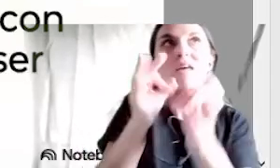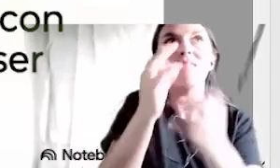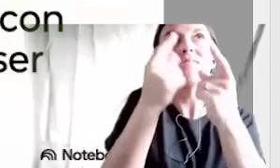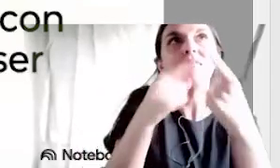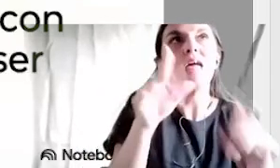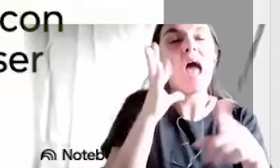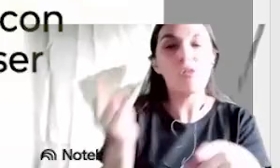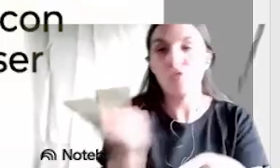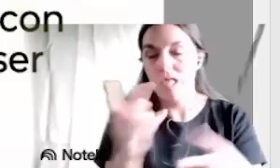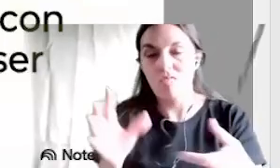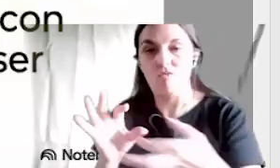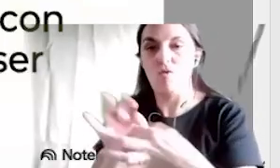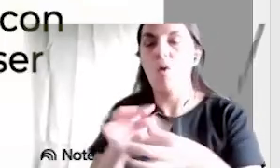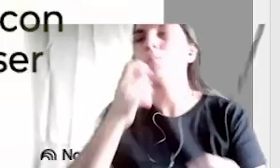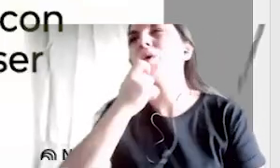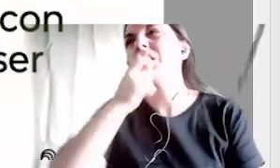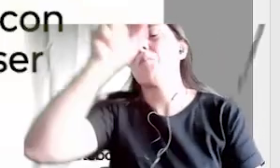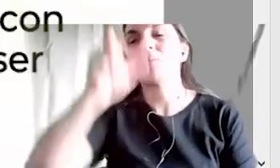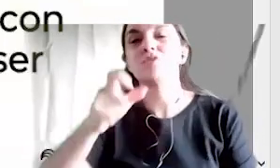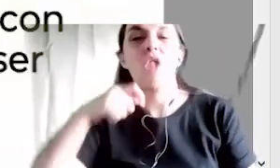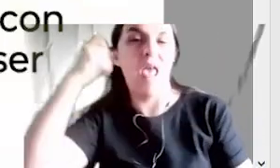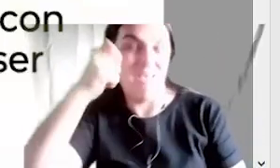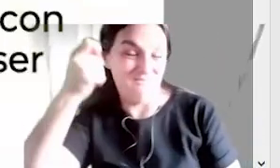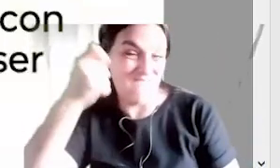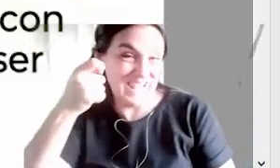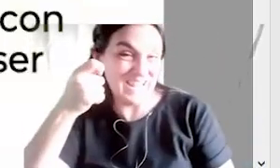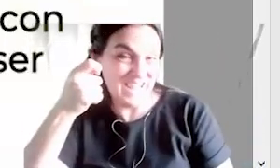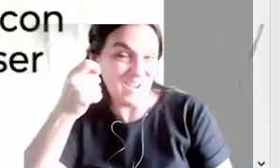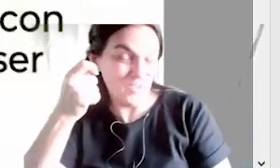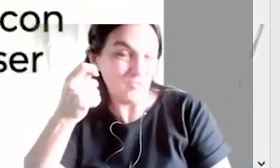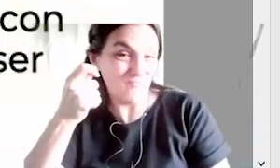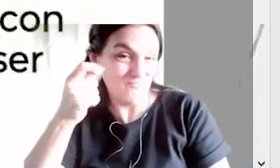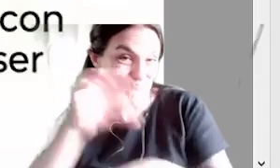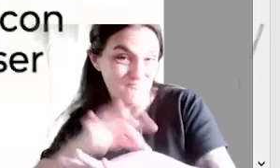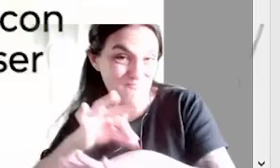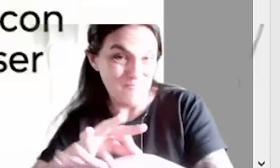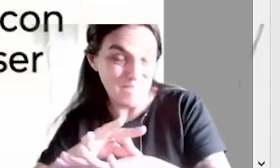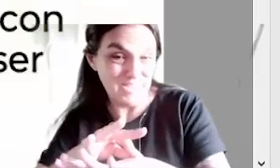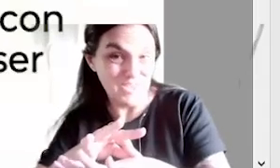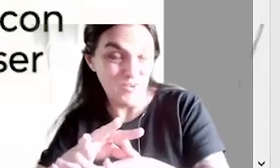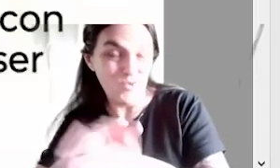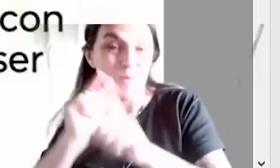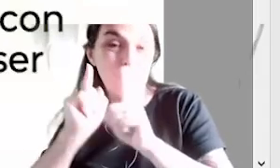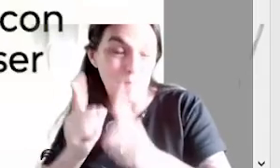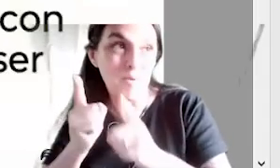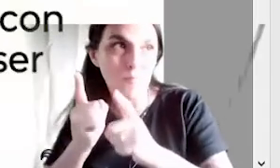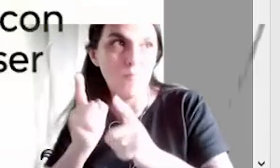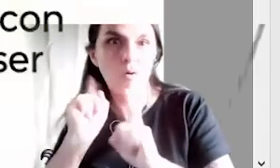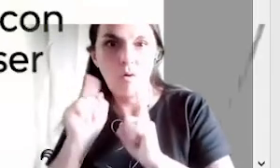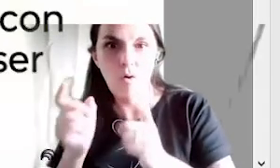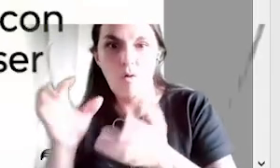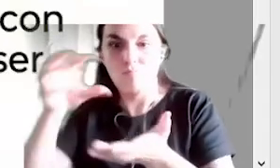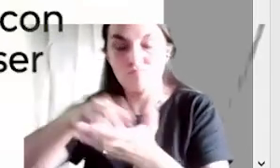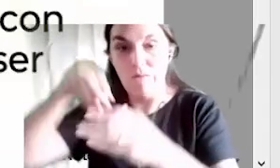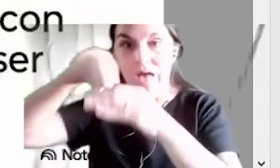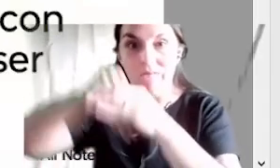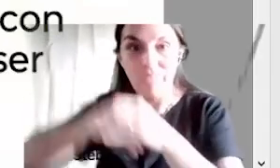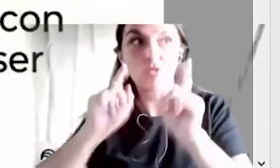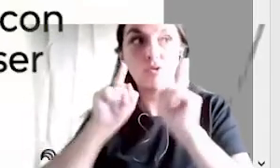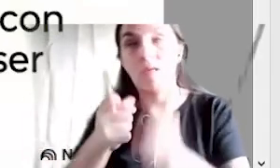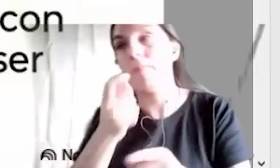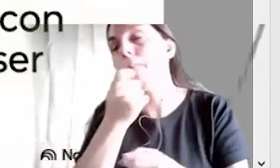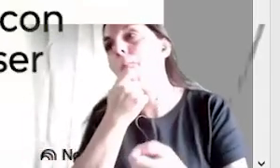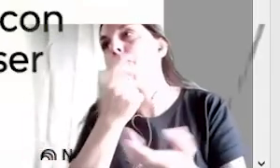por ejemplo, los veterinarios que además de brindar el servicio de veterinario, dentro de su comercio brindan, no